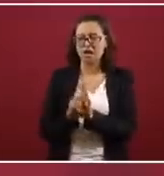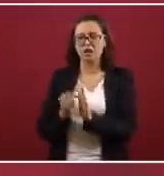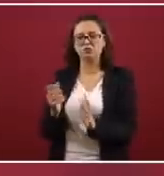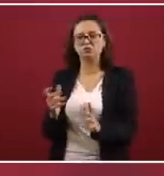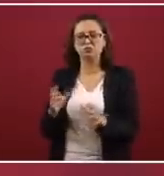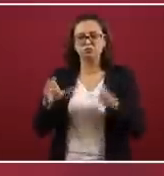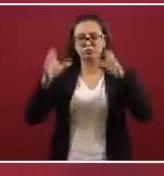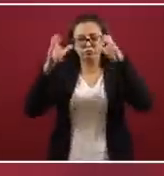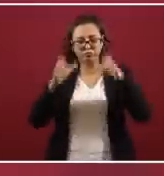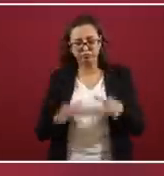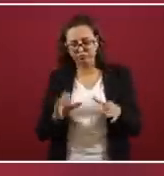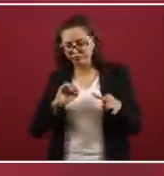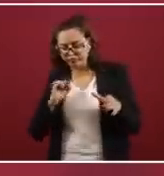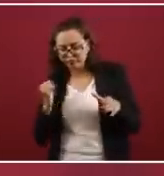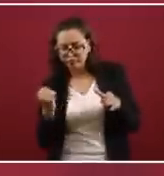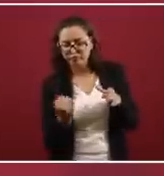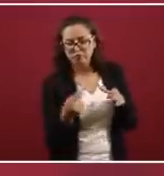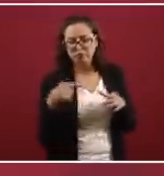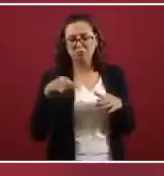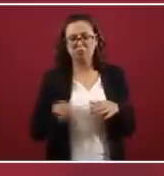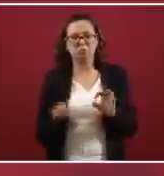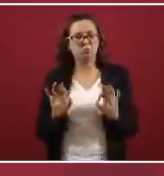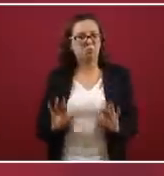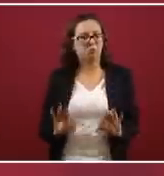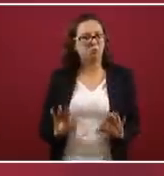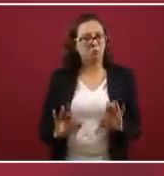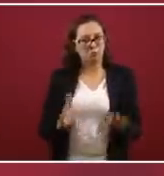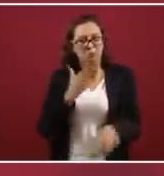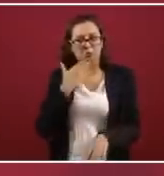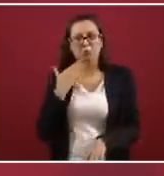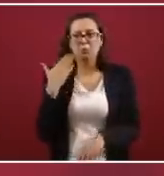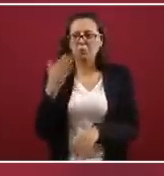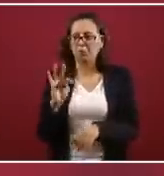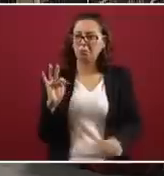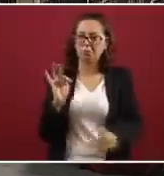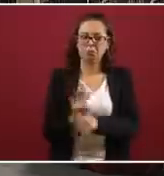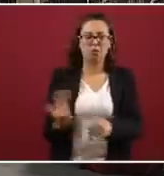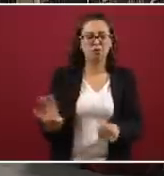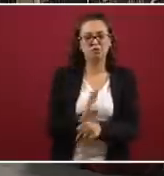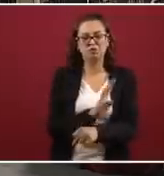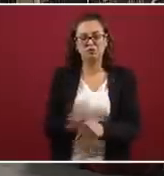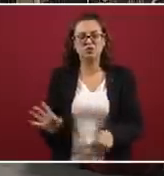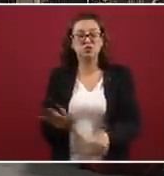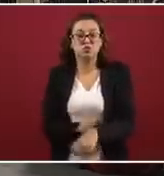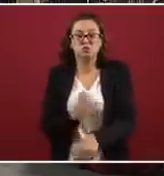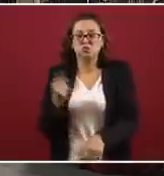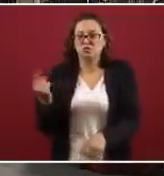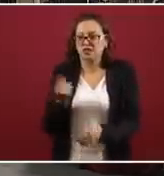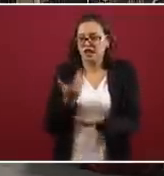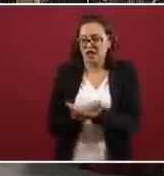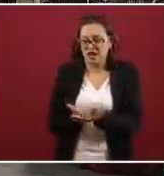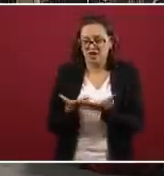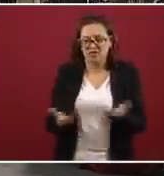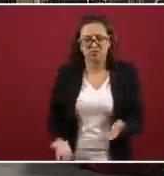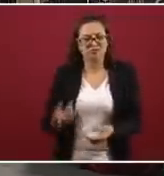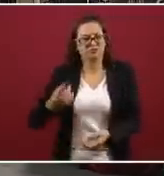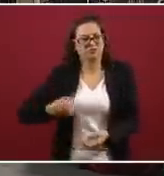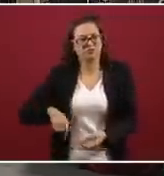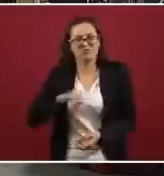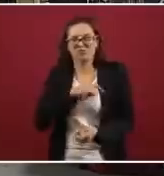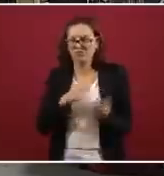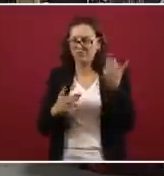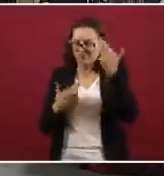no distorsiona el mercado, que al contrario lo favorece. Porque ahorita, como nosotros estamos revisando, ustedes lo han